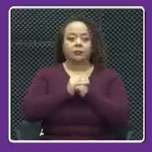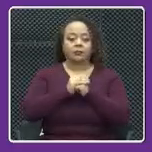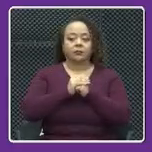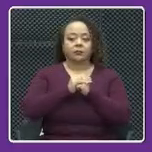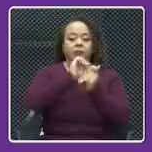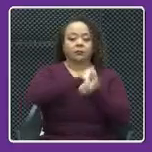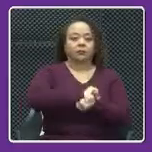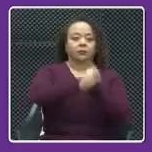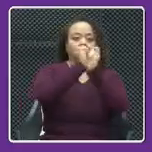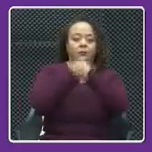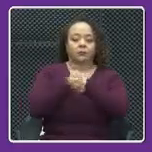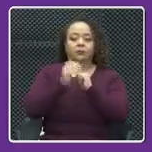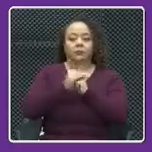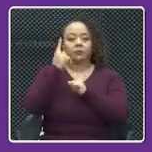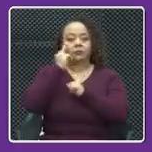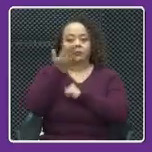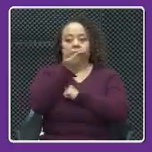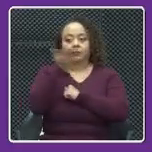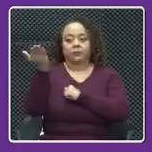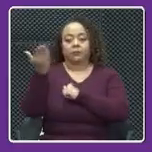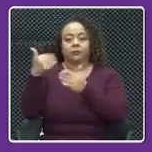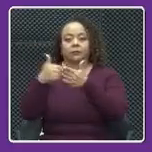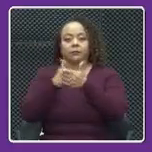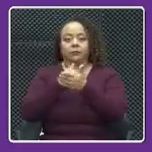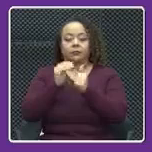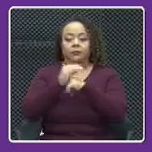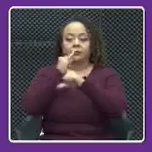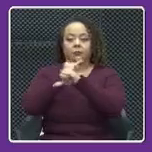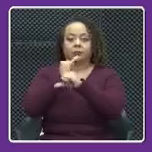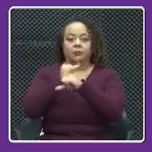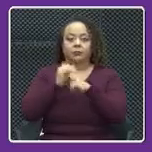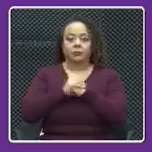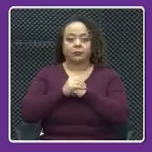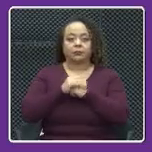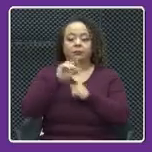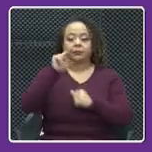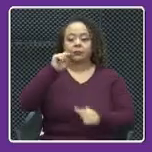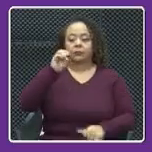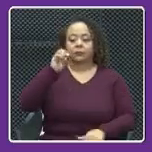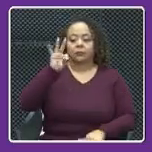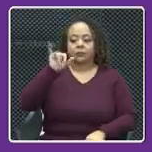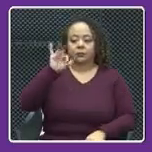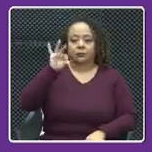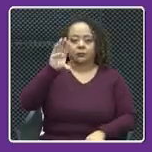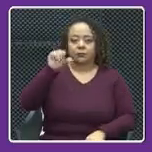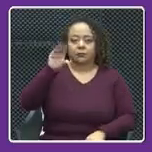la cambiamos por este correo nuevo institucional de nuevo,